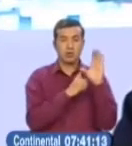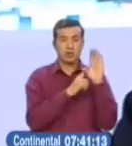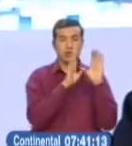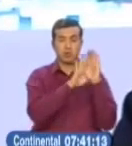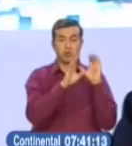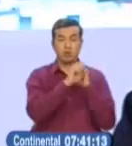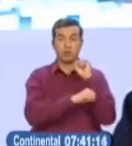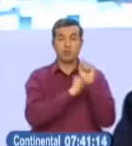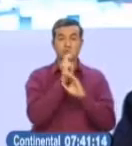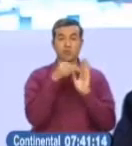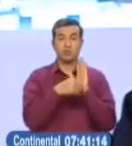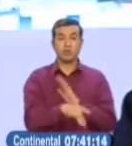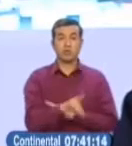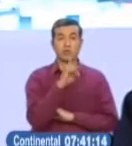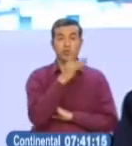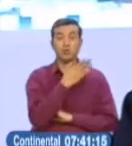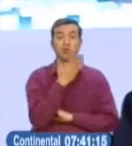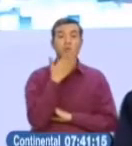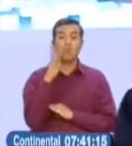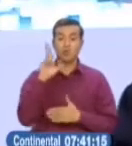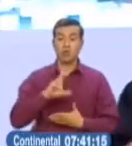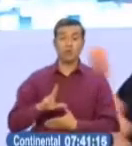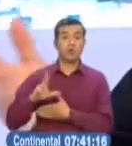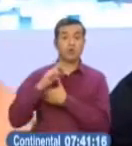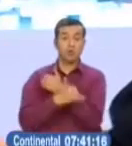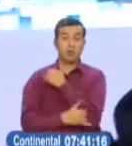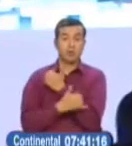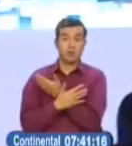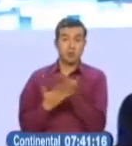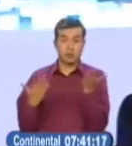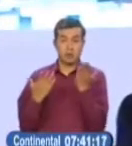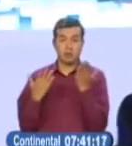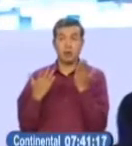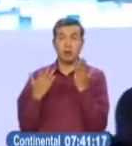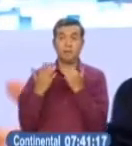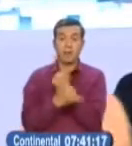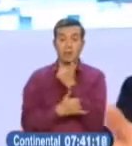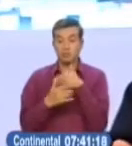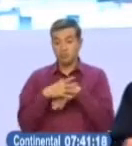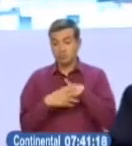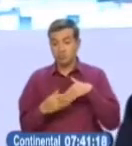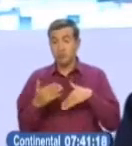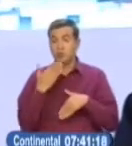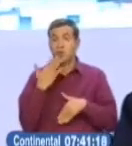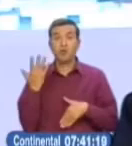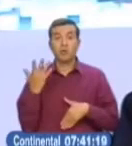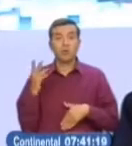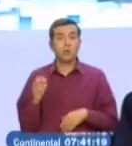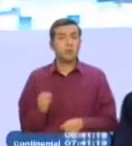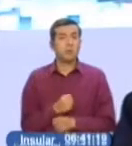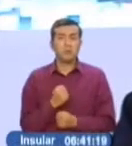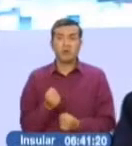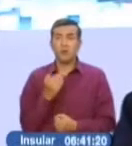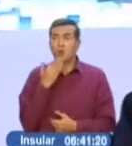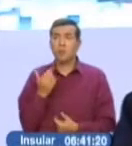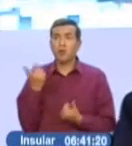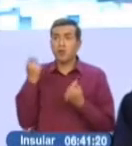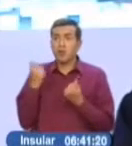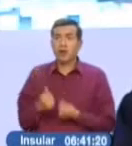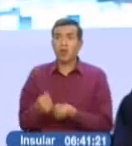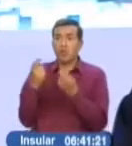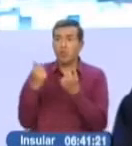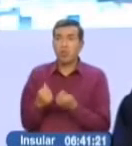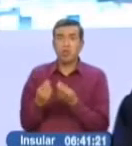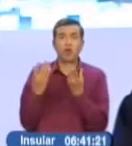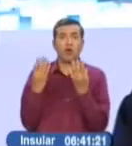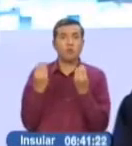central en el año 2008, América Latina y los países llamados emergentes nunca habían experimentado una salida neta de capitales. Ahora